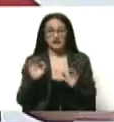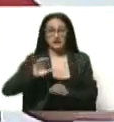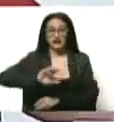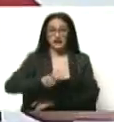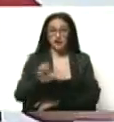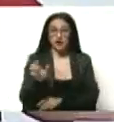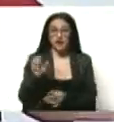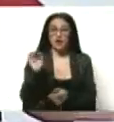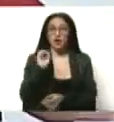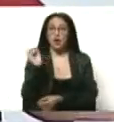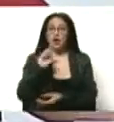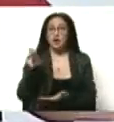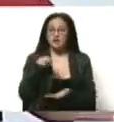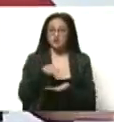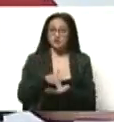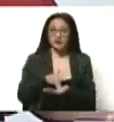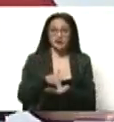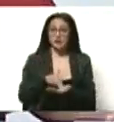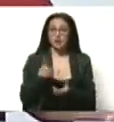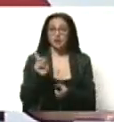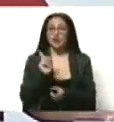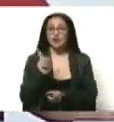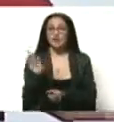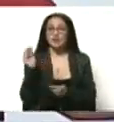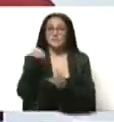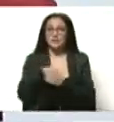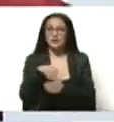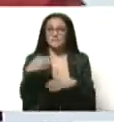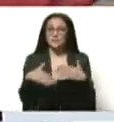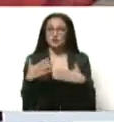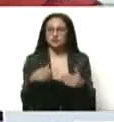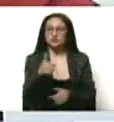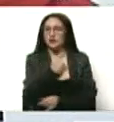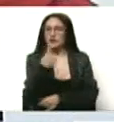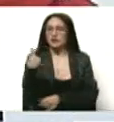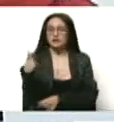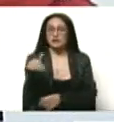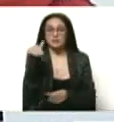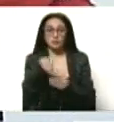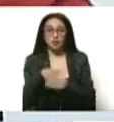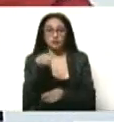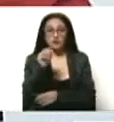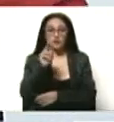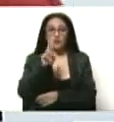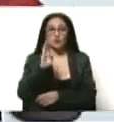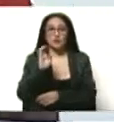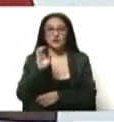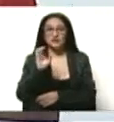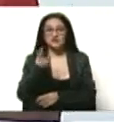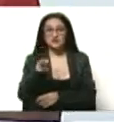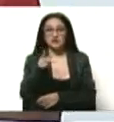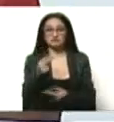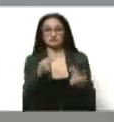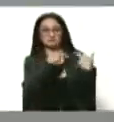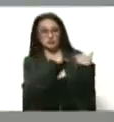regionales o nacionales, no tienen por qué meterse en ese proceso. Cada quien que vote en la VC, donde le corresponde,